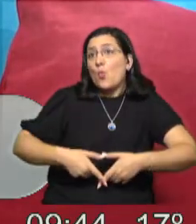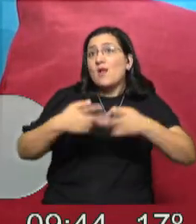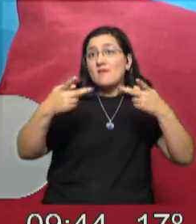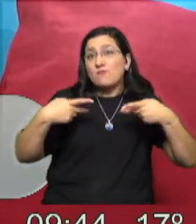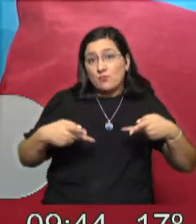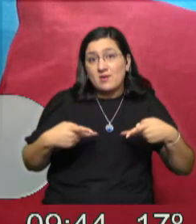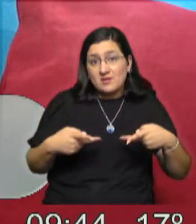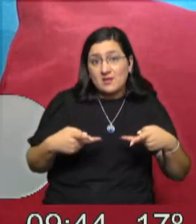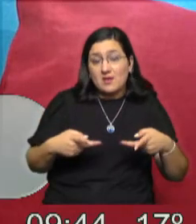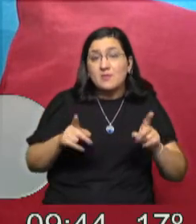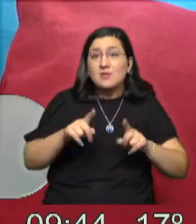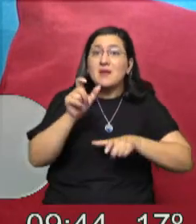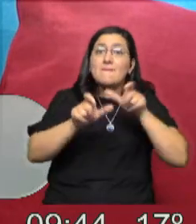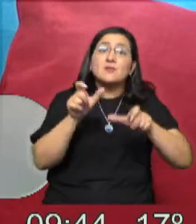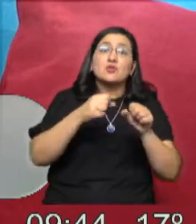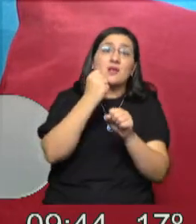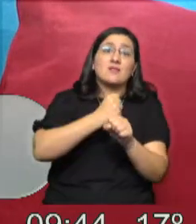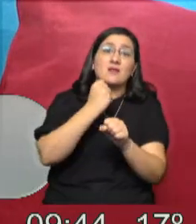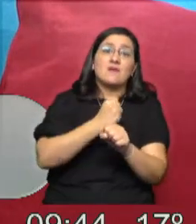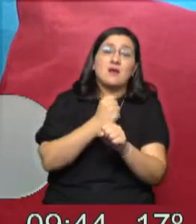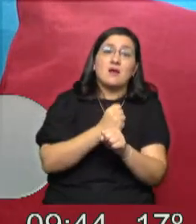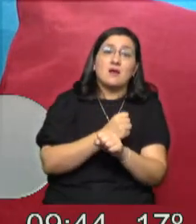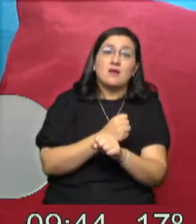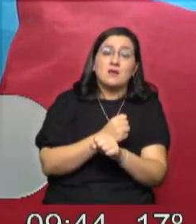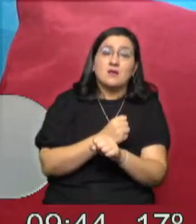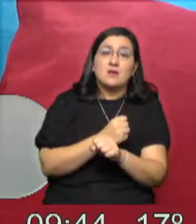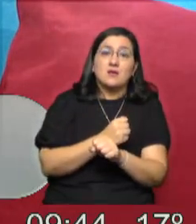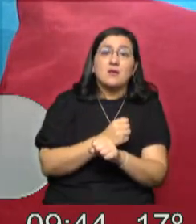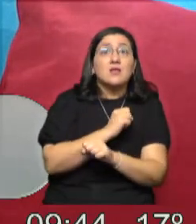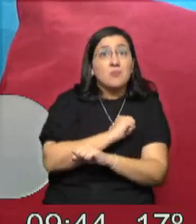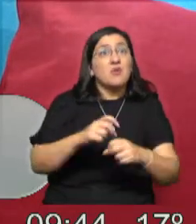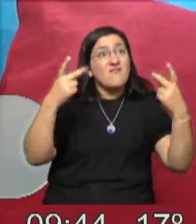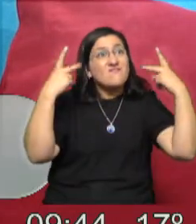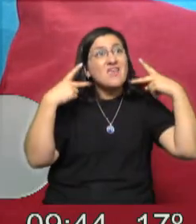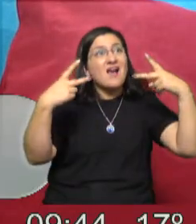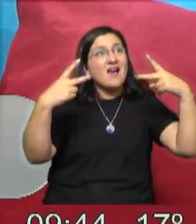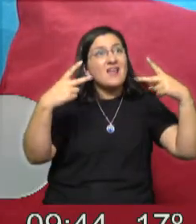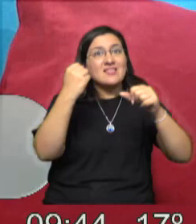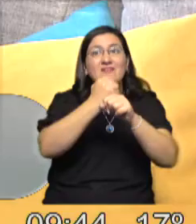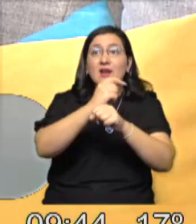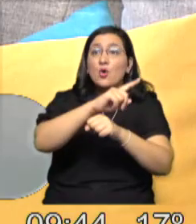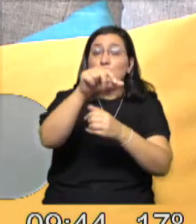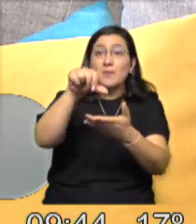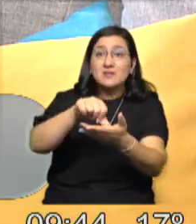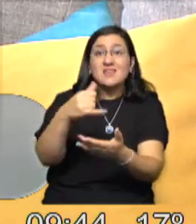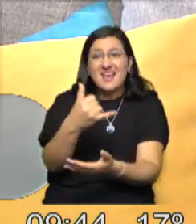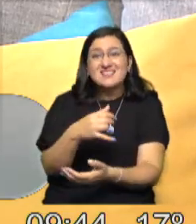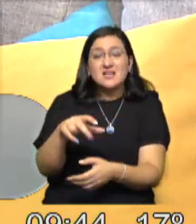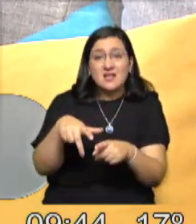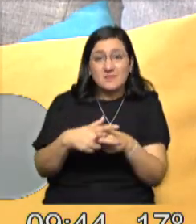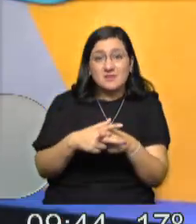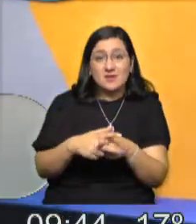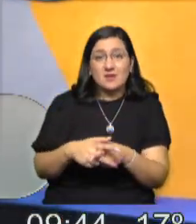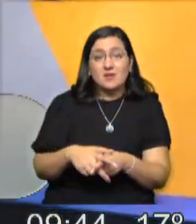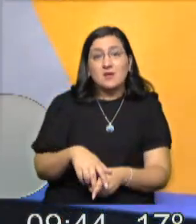hablando de fútbol, a personas que trabajan y que el horizonte puede estar en el exterior, exacto, tener esta exacto herramienta. Claro, además ya desde niños, ¿no? O sea, lo ideal sería